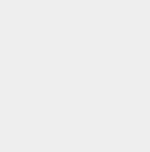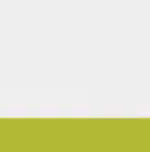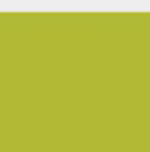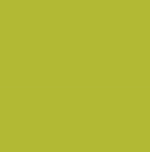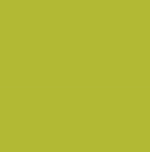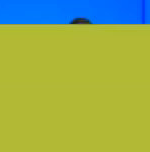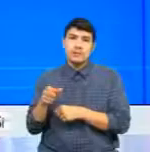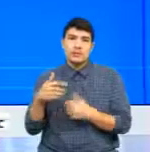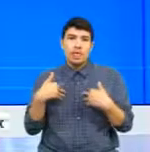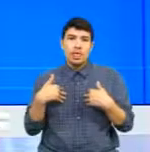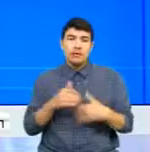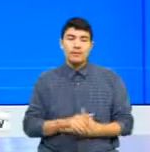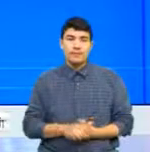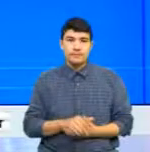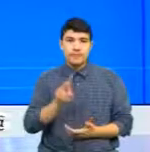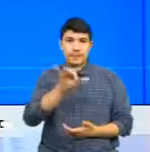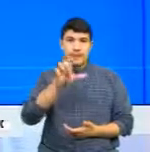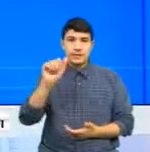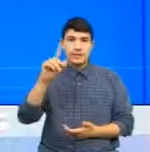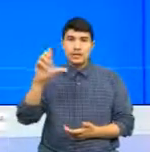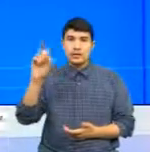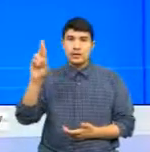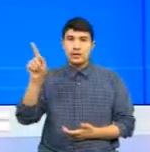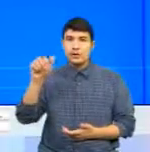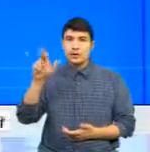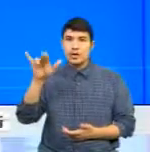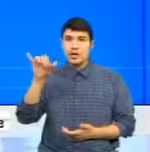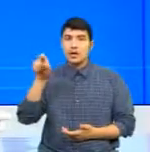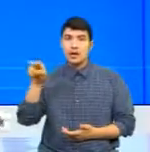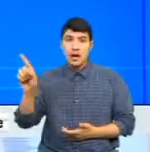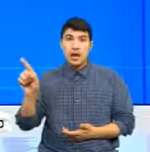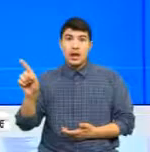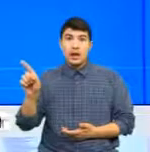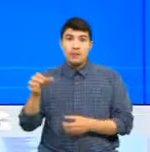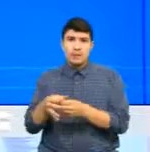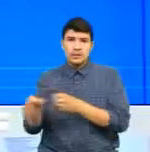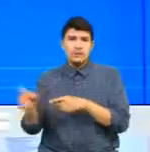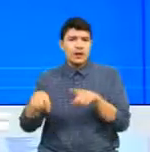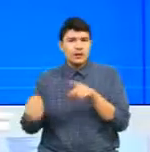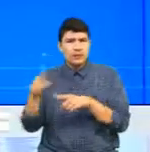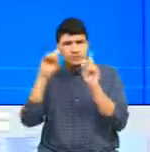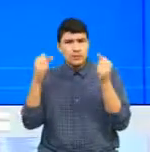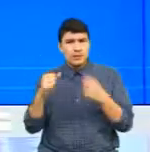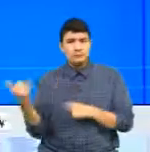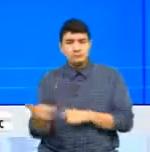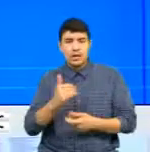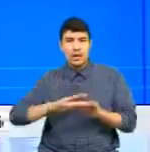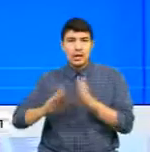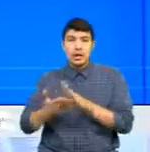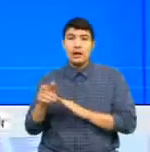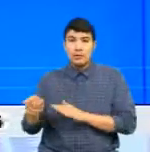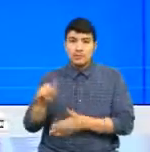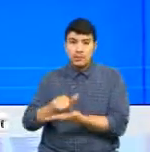canaltro.com. Y en Villa del Rosario, municipio fronterizo, la zozobra se estaría tomando varios sectores residenciales. Así lo dio a conocer